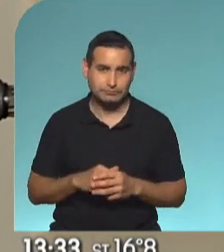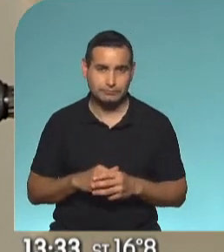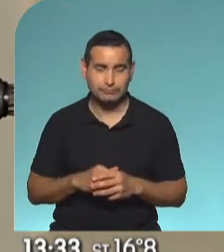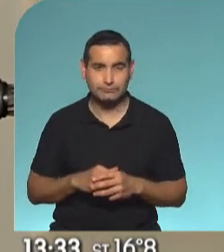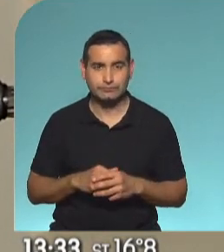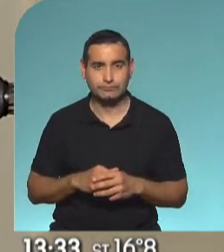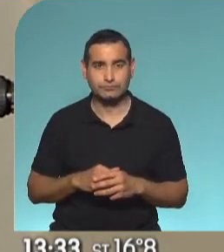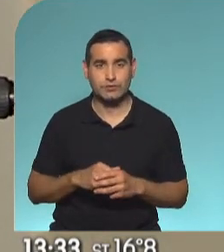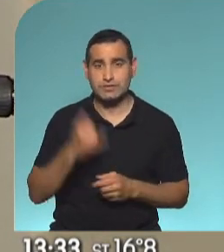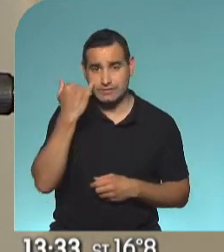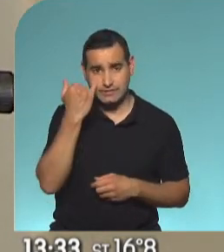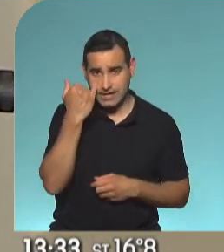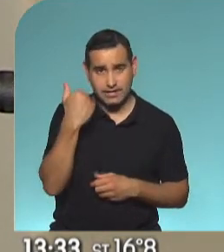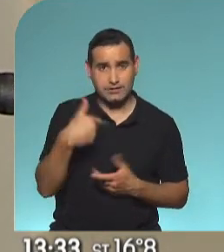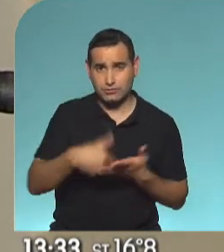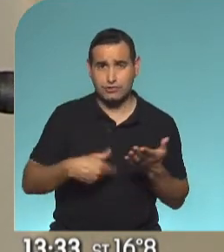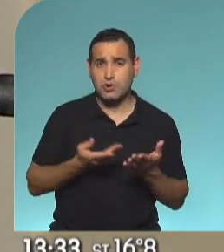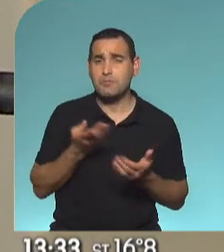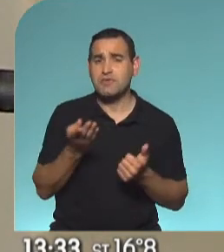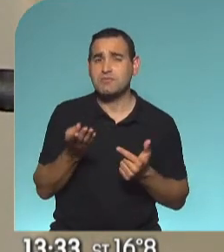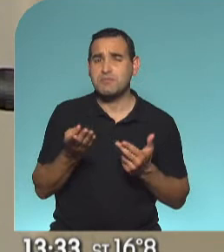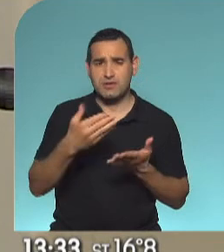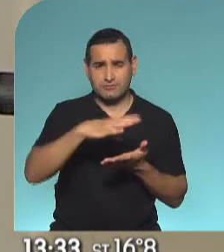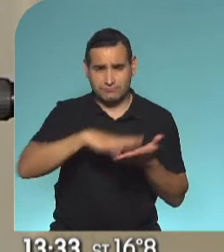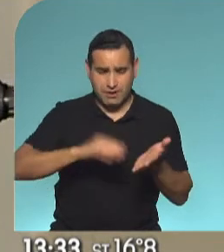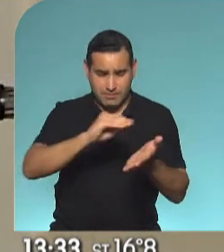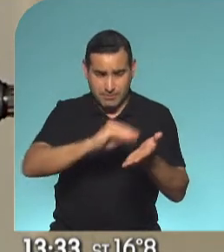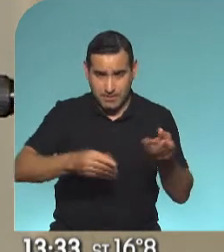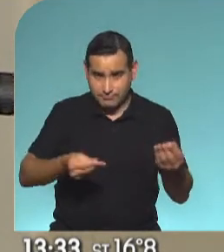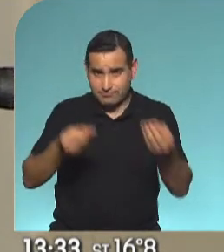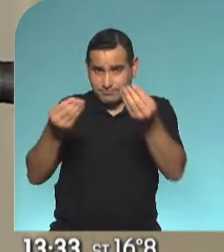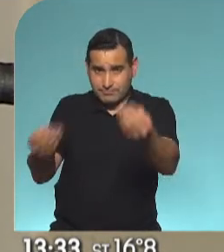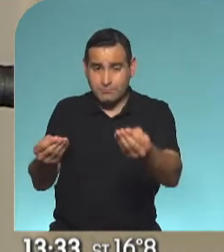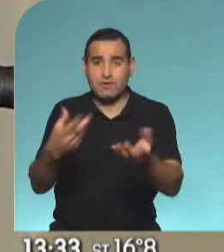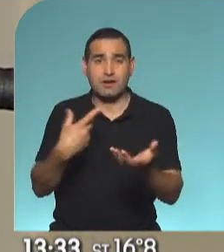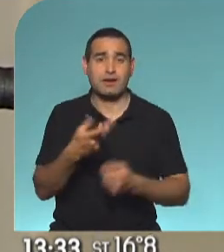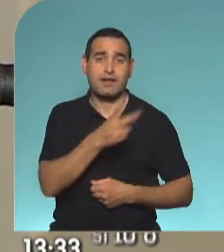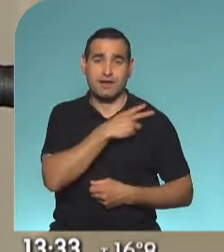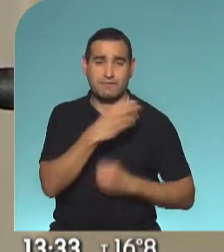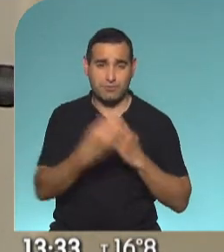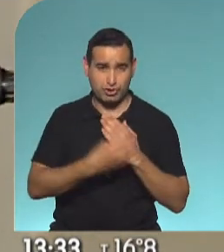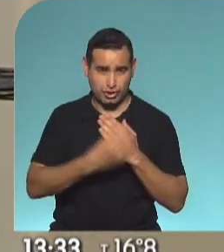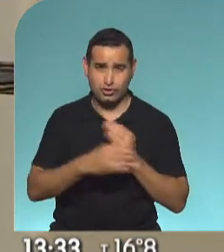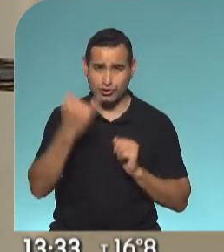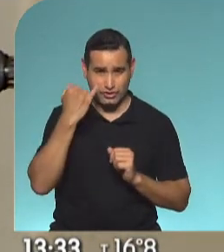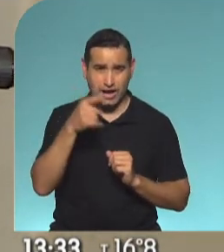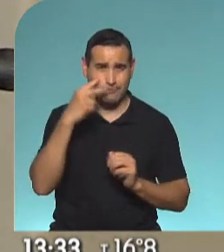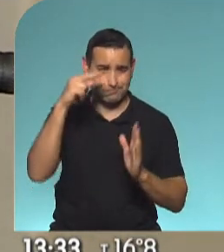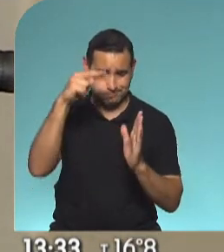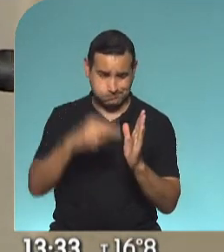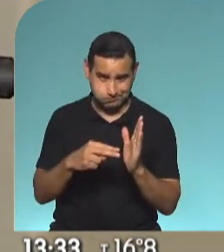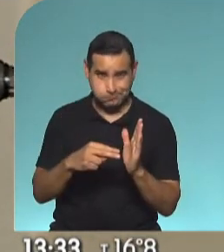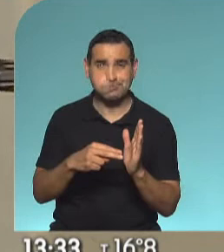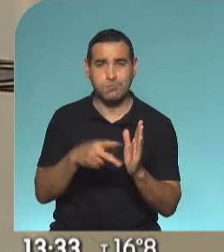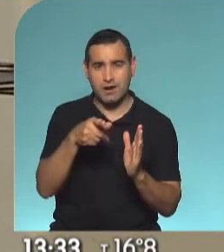Nosotros enviamos nuestros requerimientos, hubo una primera devolución por parte de la Jefatura de Gabinete, que es la que coordina el